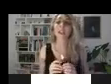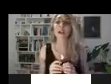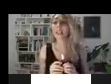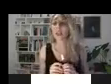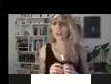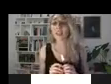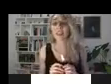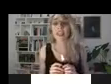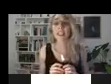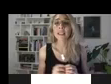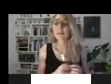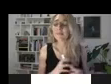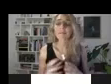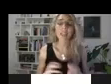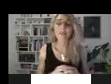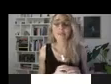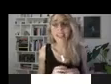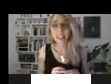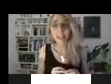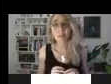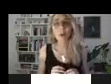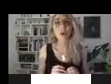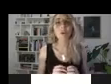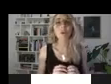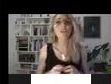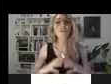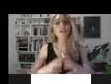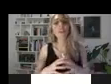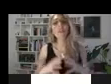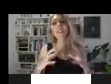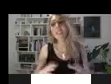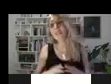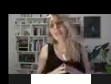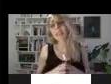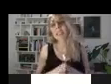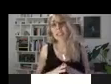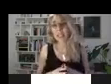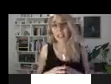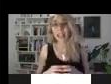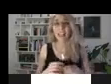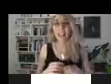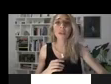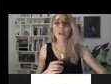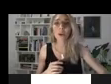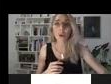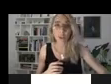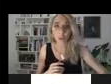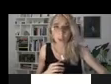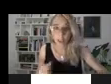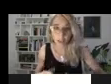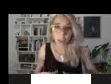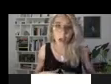de denominarlos así, me generan un poco conflicto, pero sí me sirven para tratar de describir